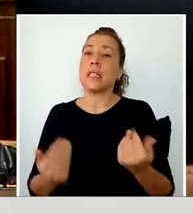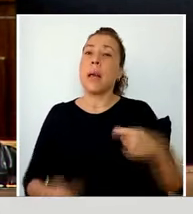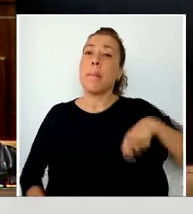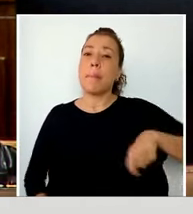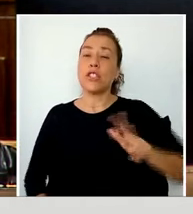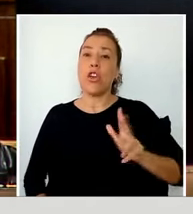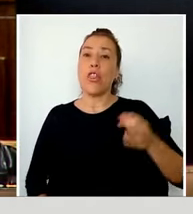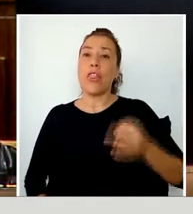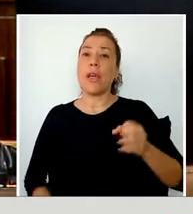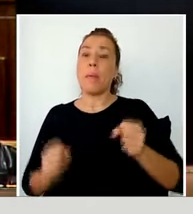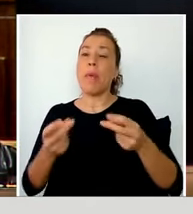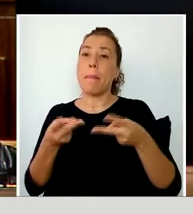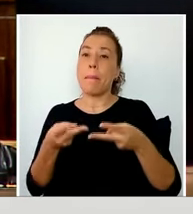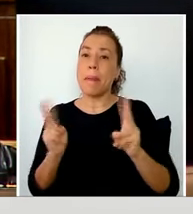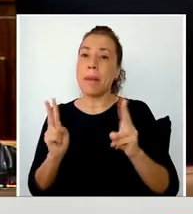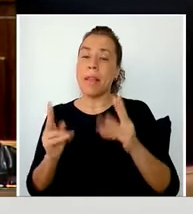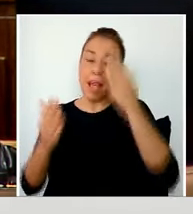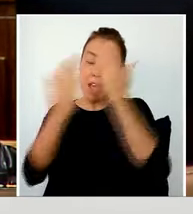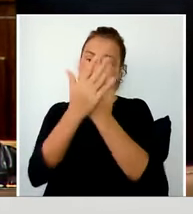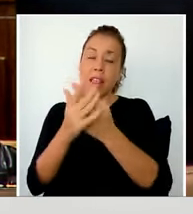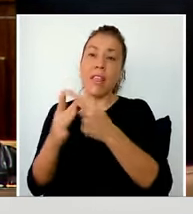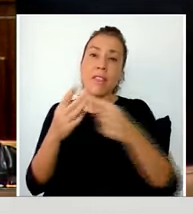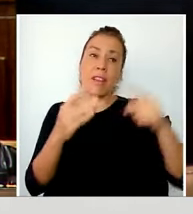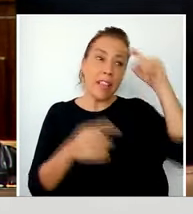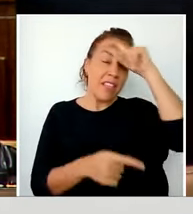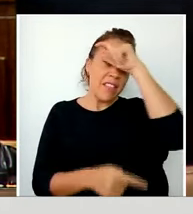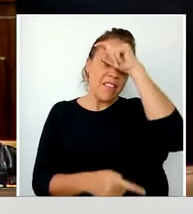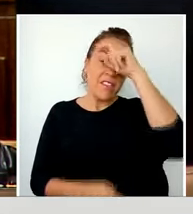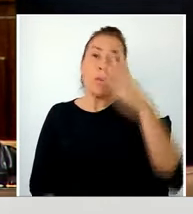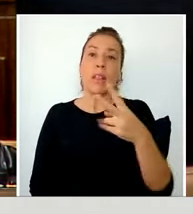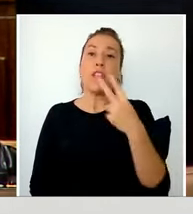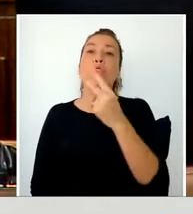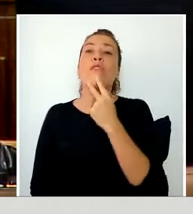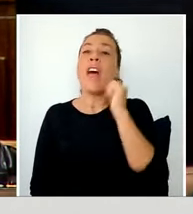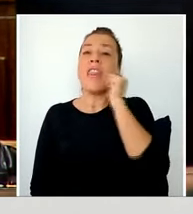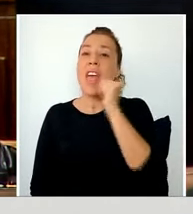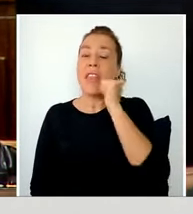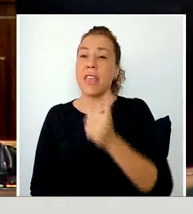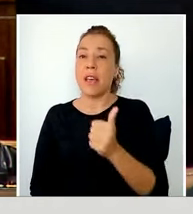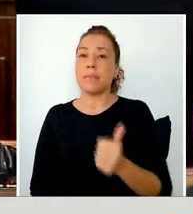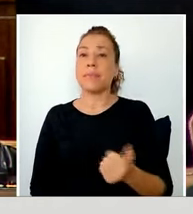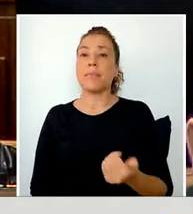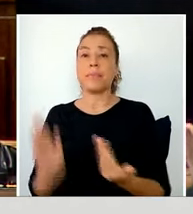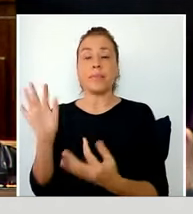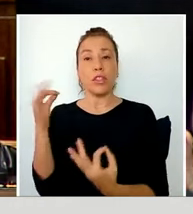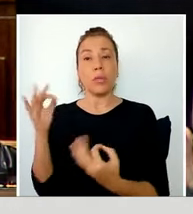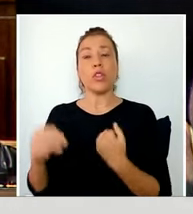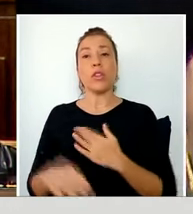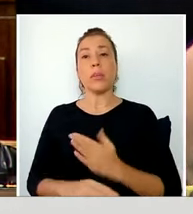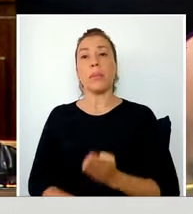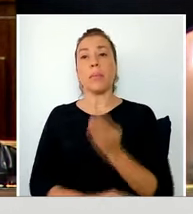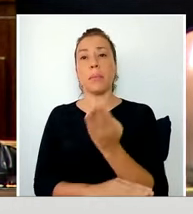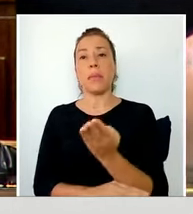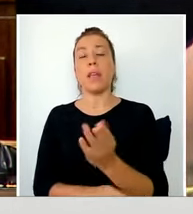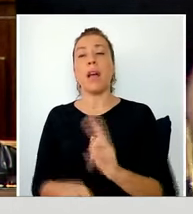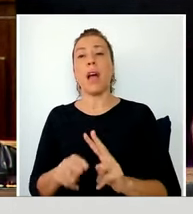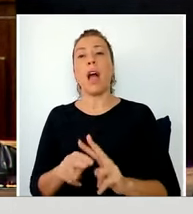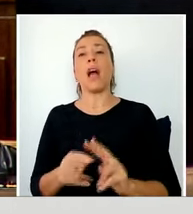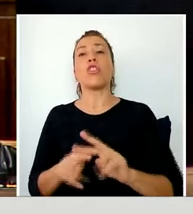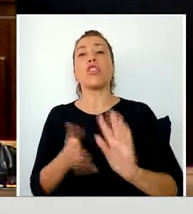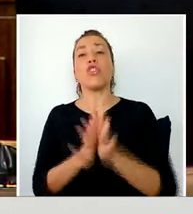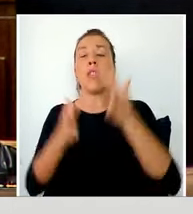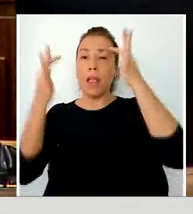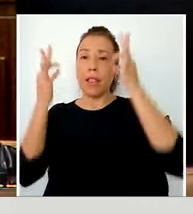les permita afrontar las dificultades de su diario vivir por ello Es que con este documento Solicito que se implementen las medidas para aumentar